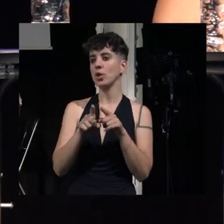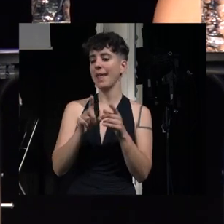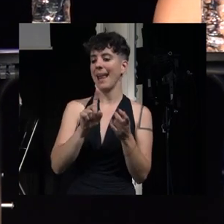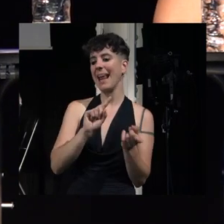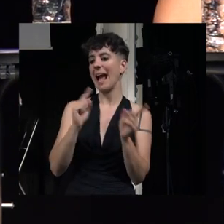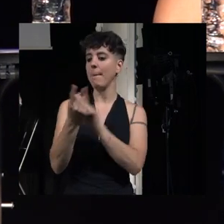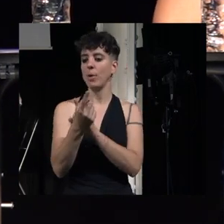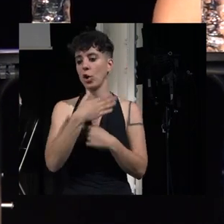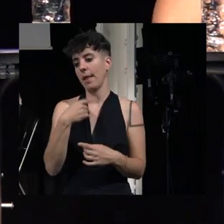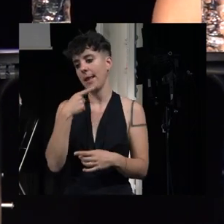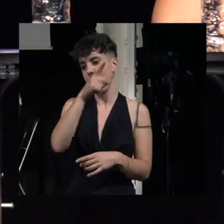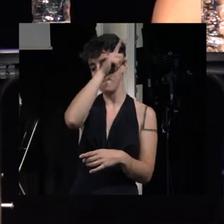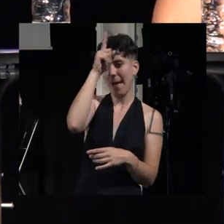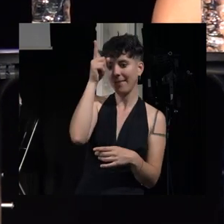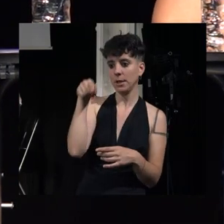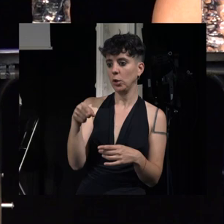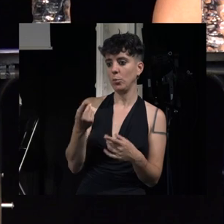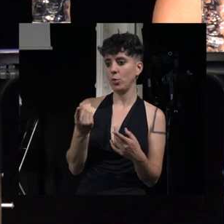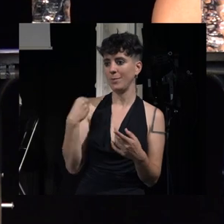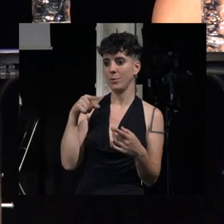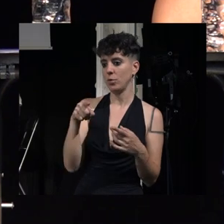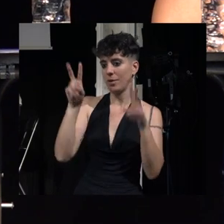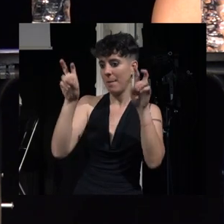Es decir, Madrid sigue teniendo